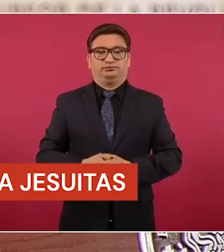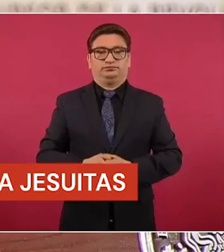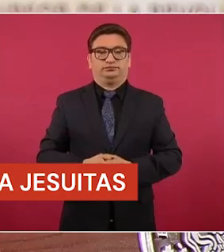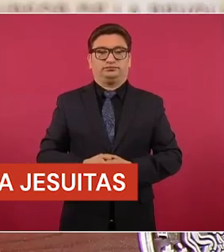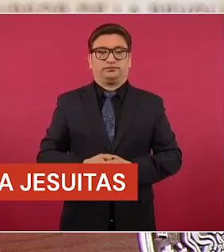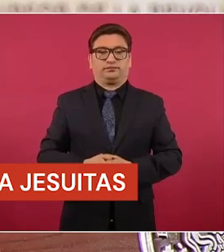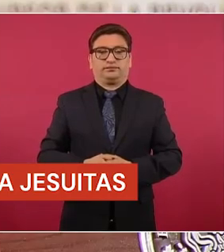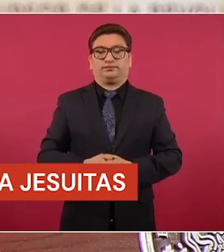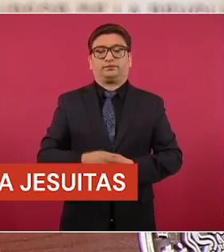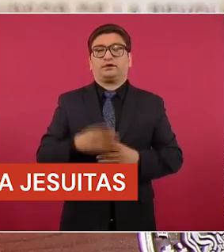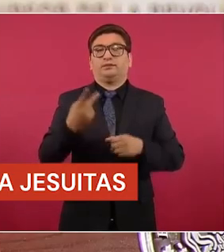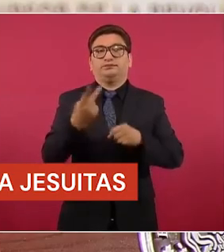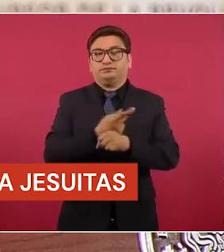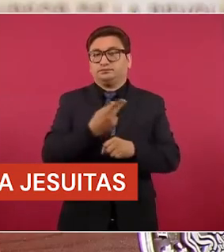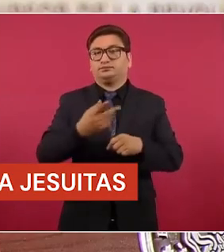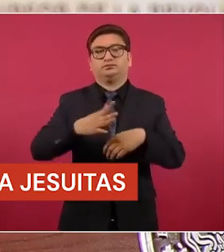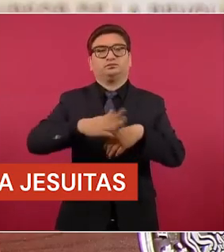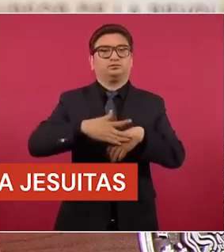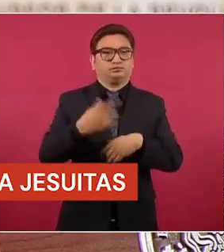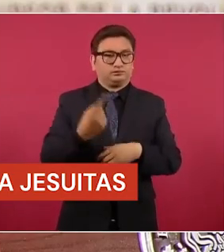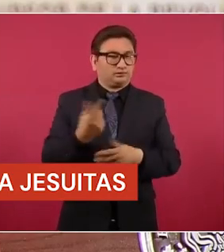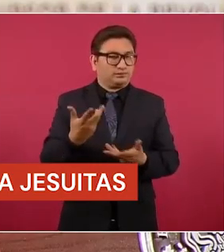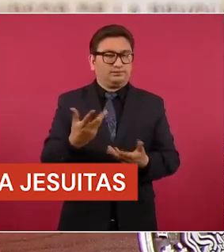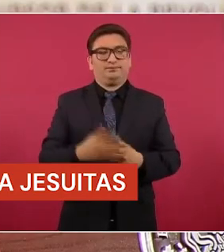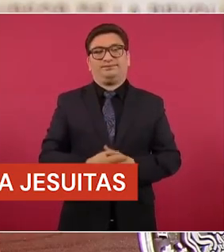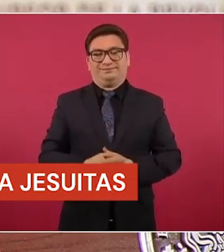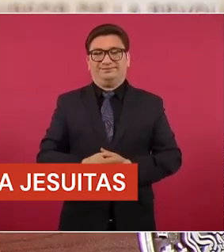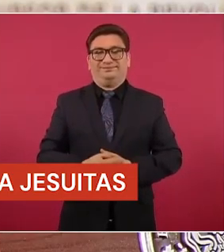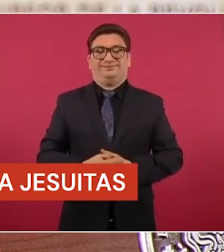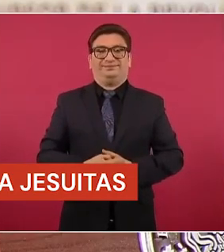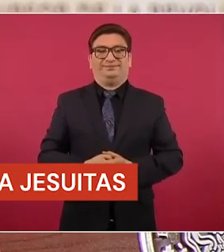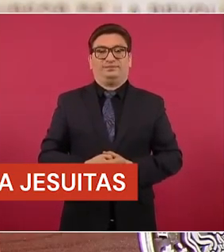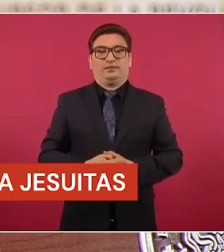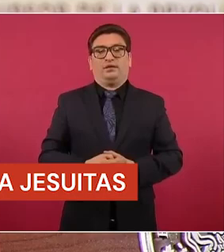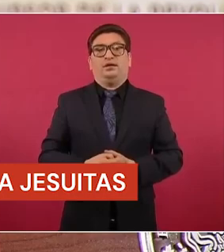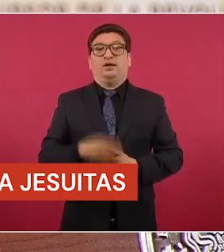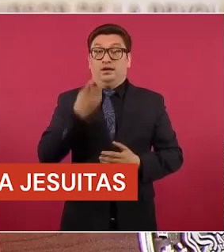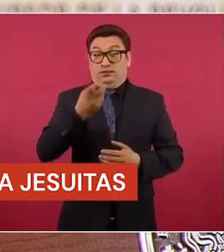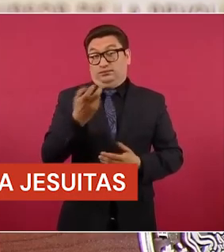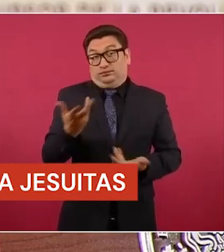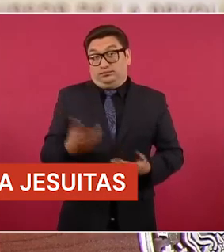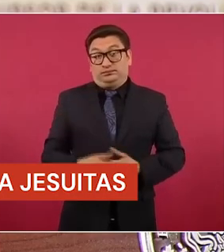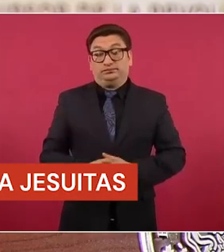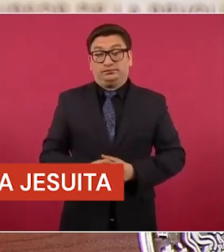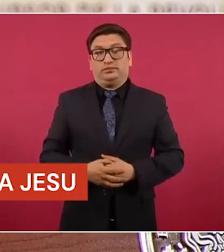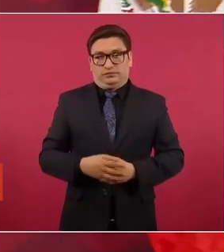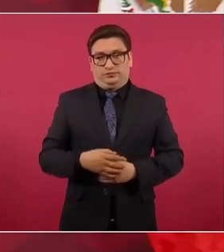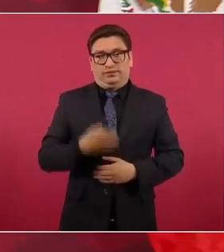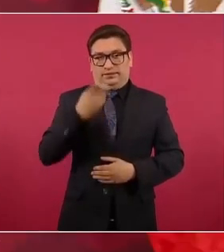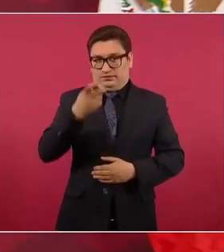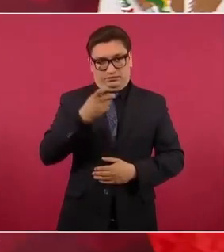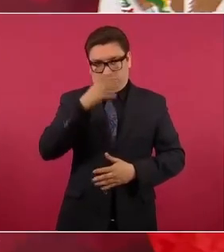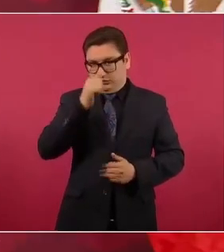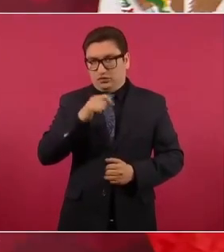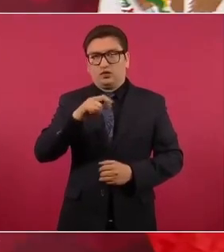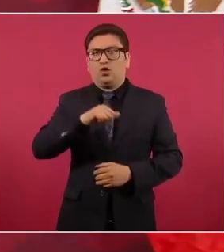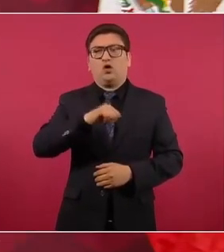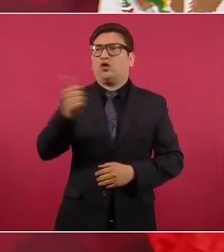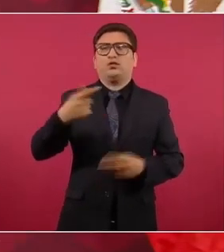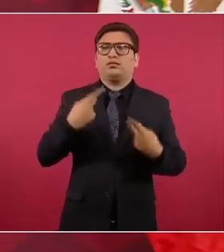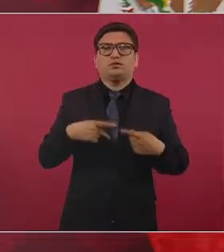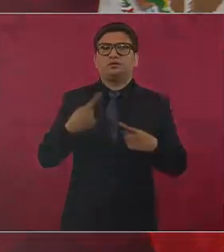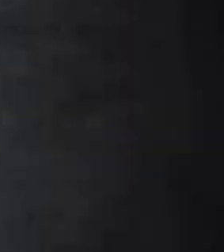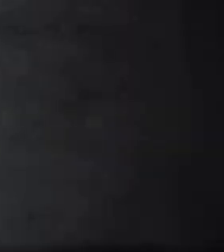de lo que está pasando y por qué. Entonces, vamos a quedar en eso. ¿Quién sigue?